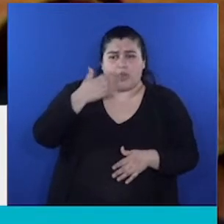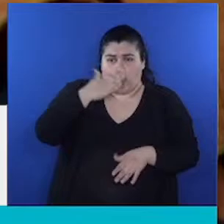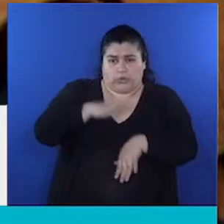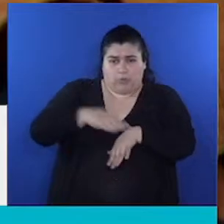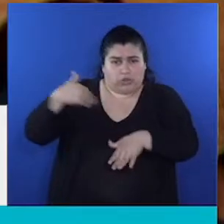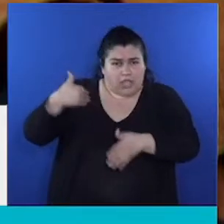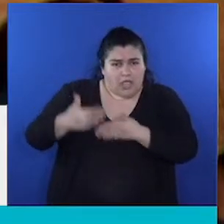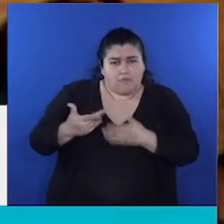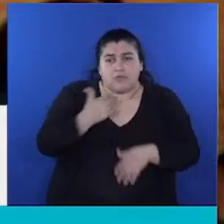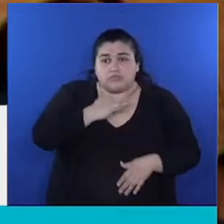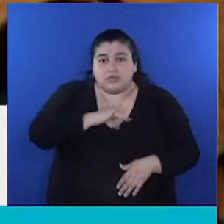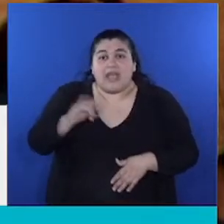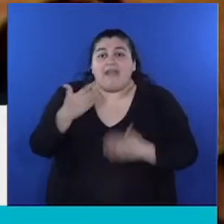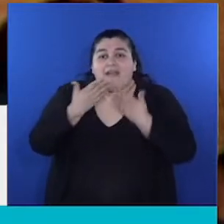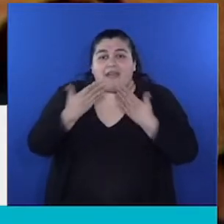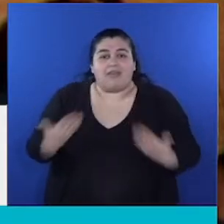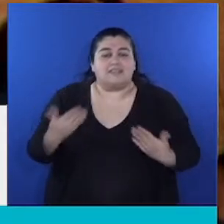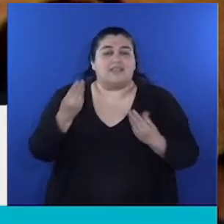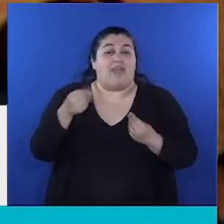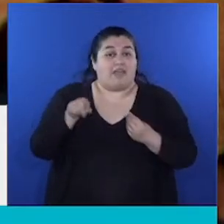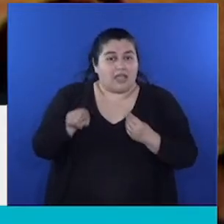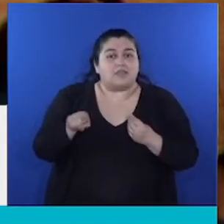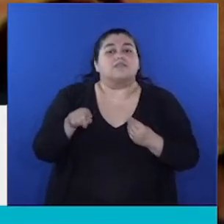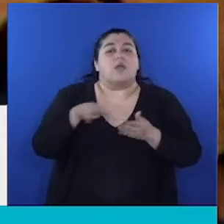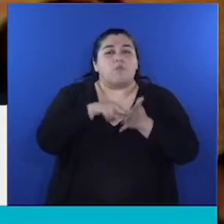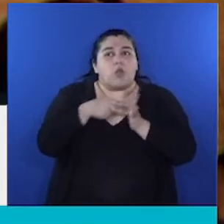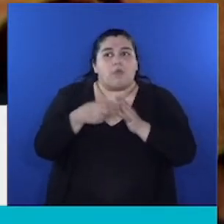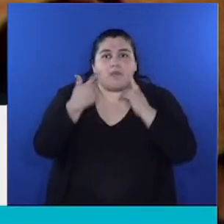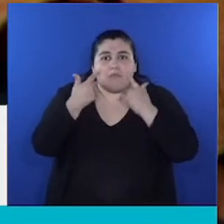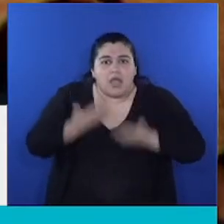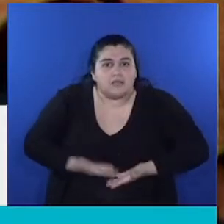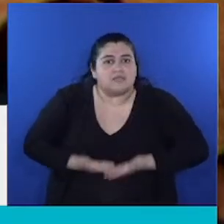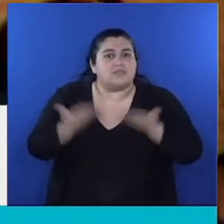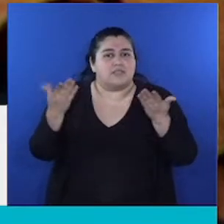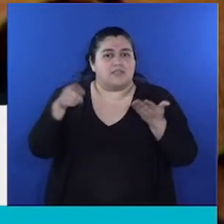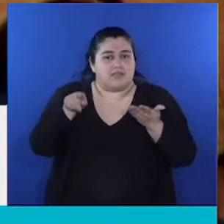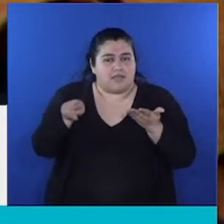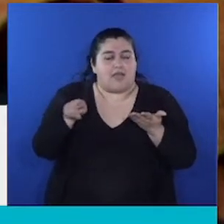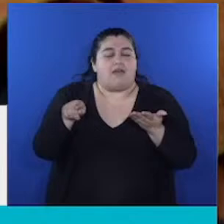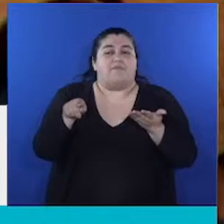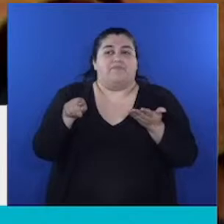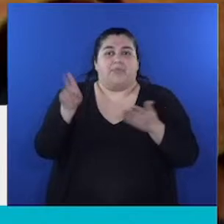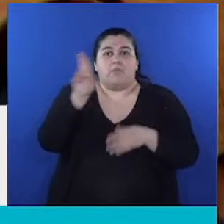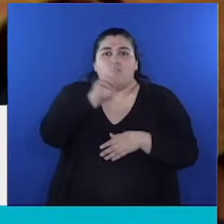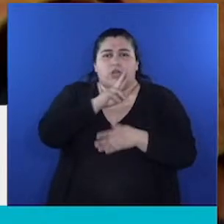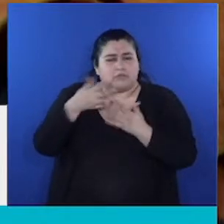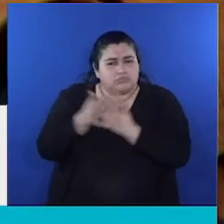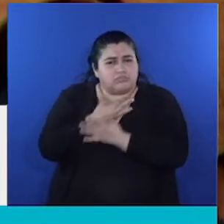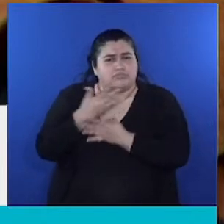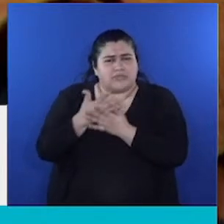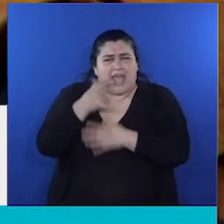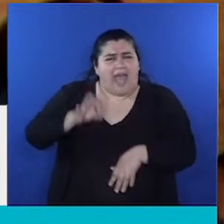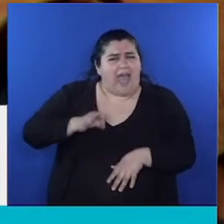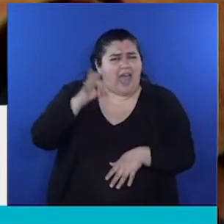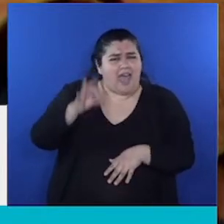la visibilización de la problemática en la que se ha visto inmersa la mujer durante siglos.